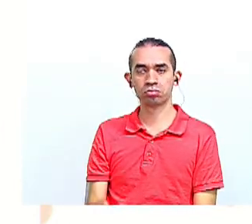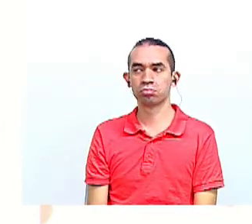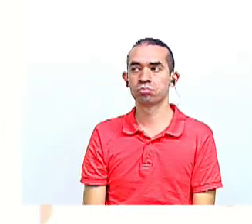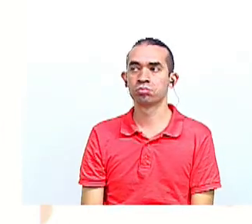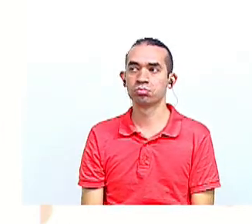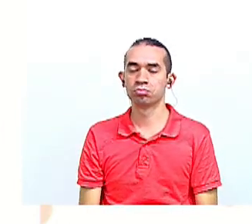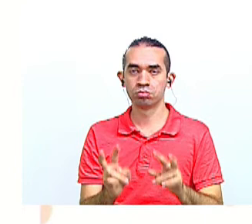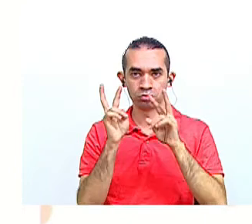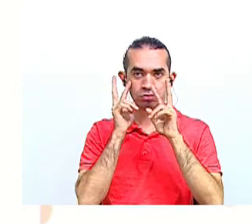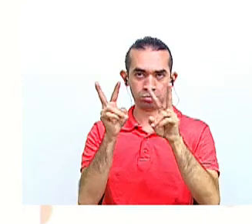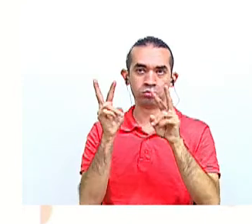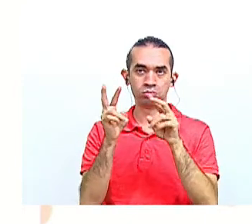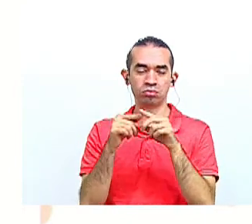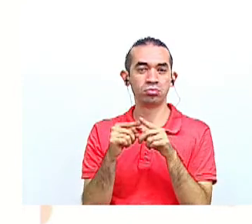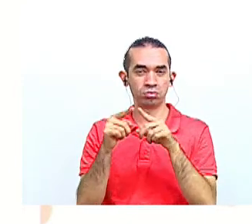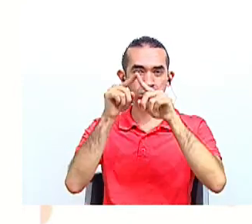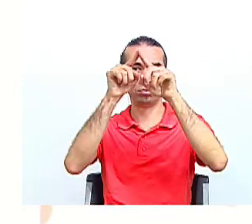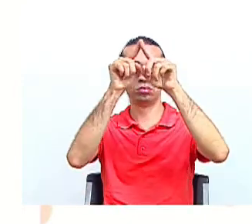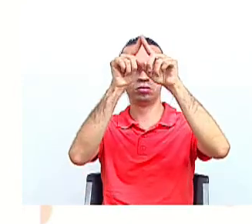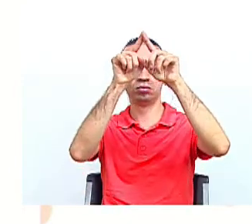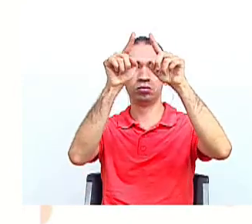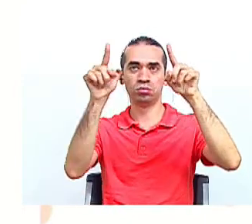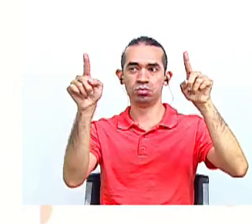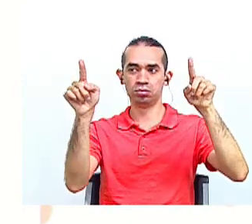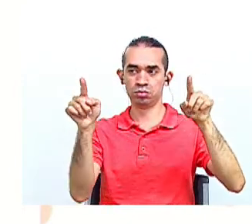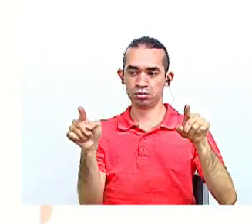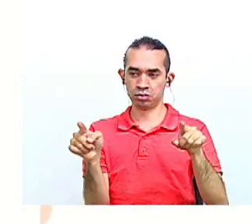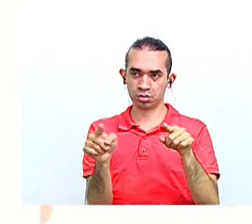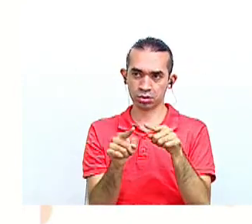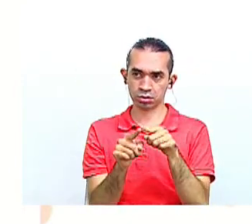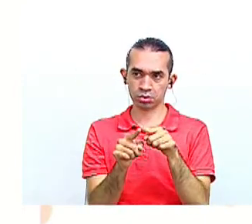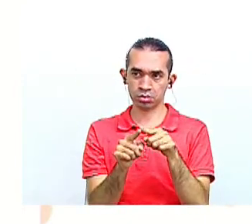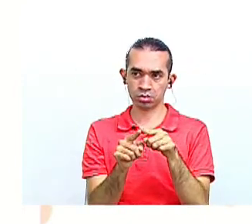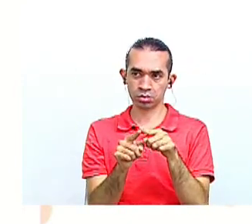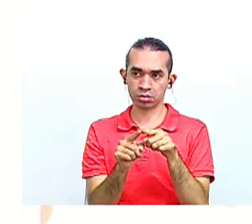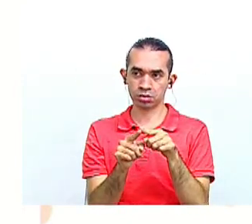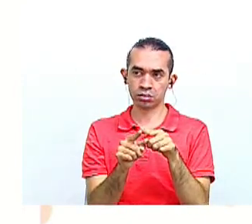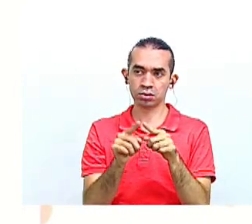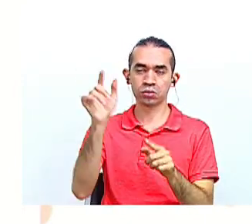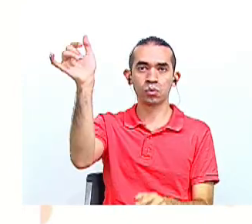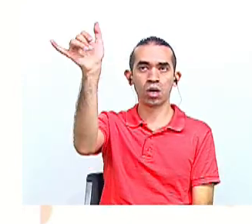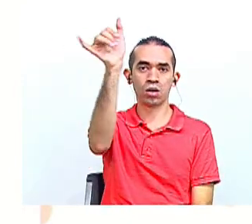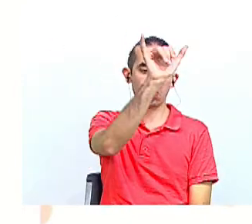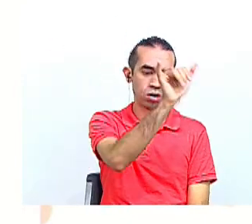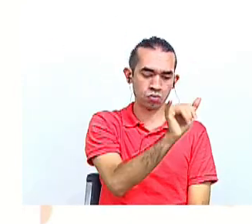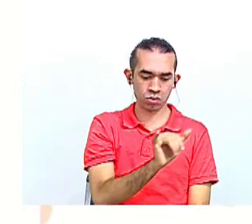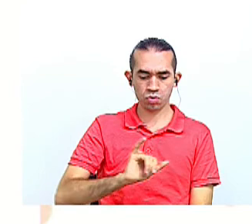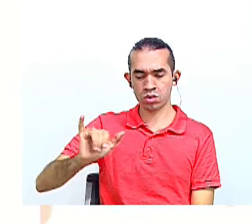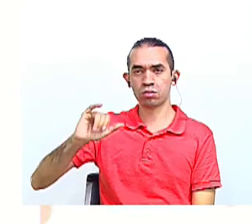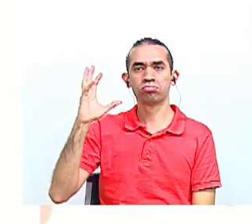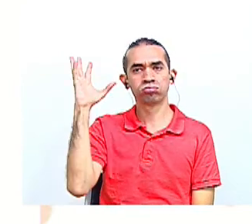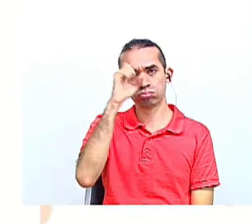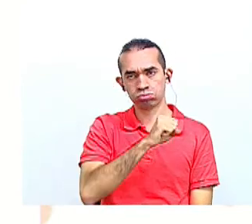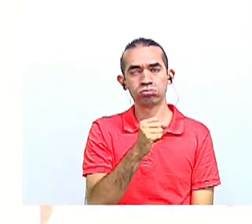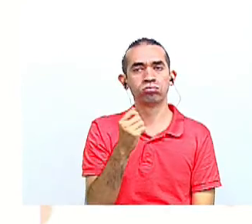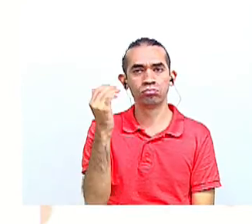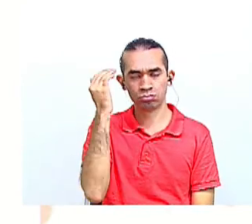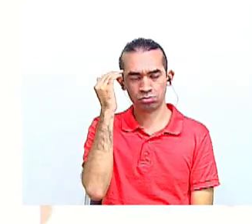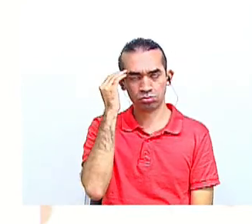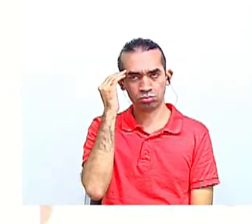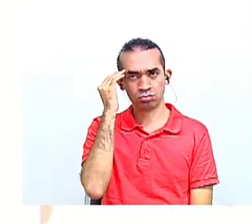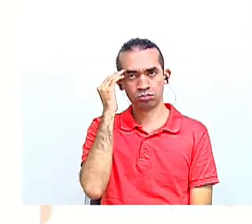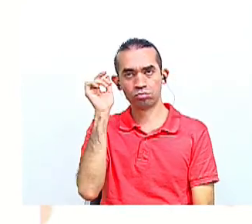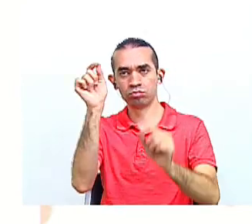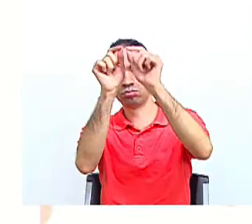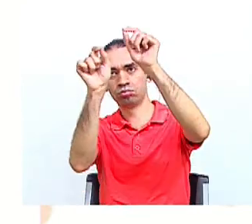Observamos un pentágono. Y es un pentágono regular. ¿Cómo lo sé? Porque sus